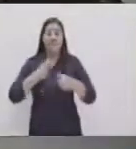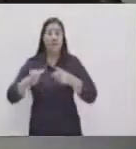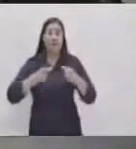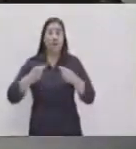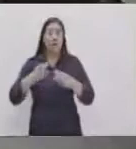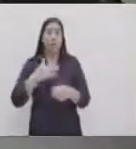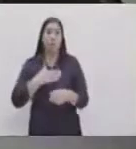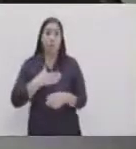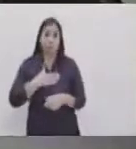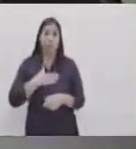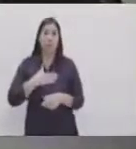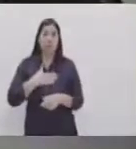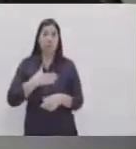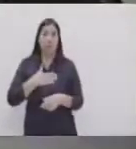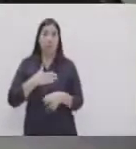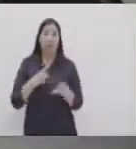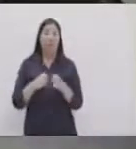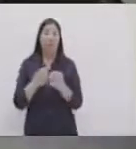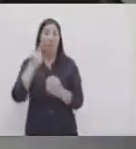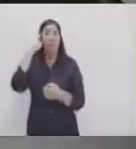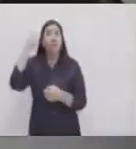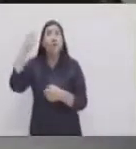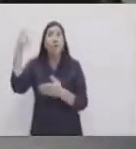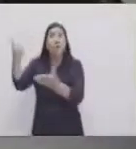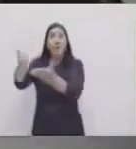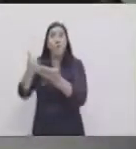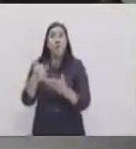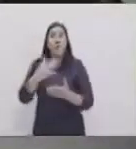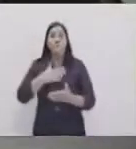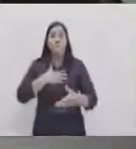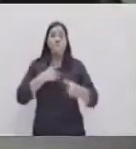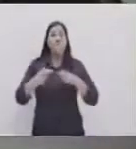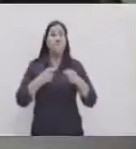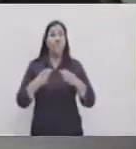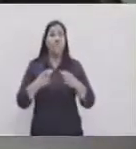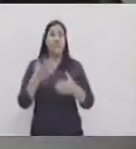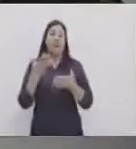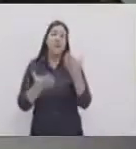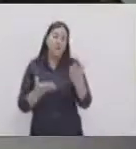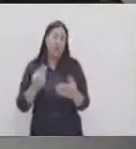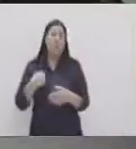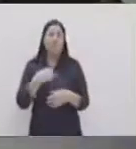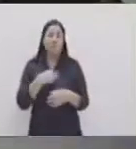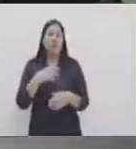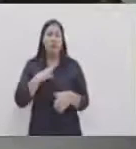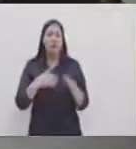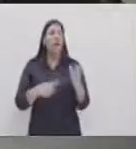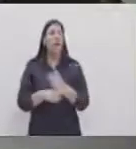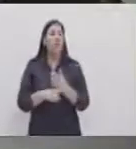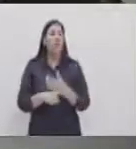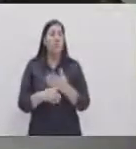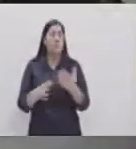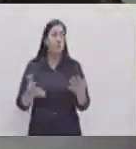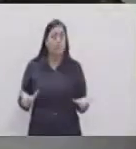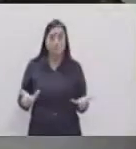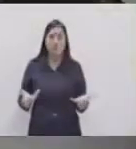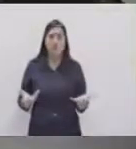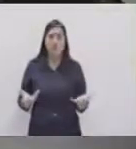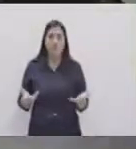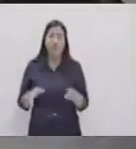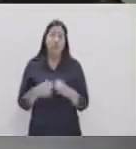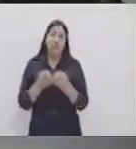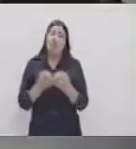controlarnos, porque hasta el sueño nos ayuda a autorregularizarnos nosotros mismos. Entonces, si nosotros tenemos ese problema, apoyémonos en la